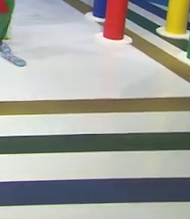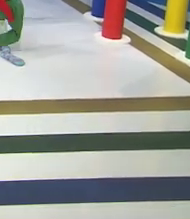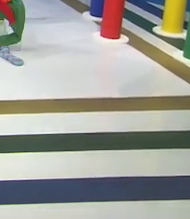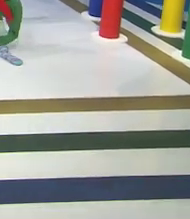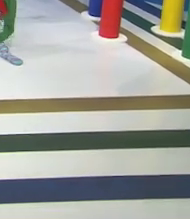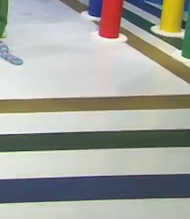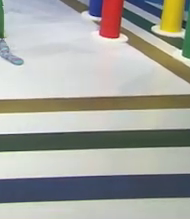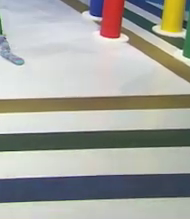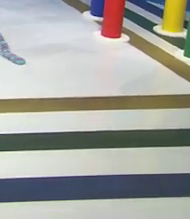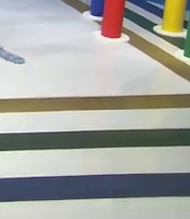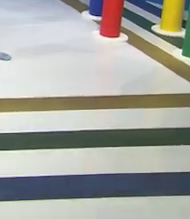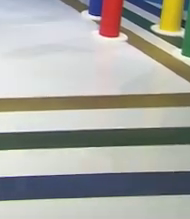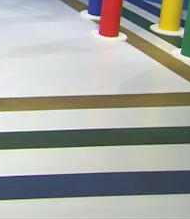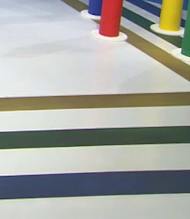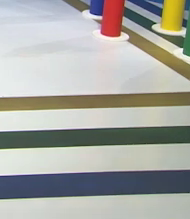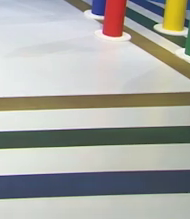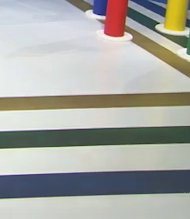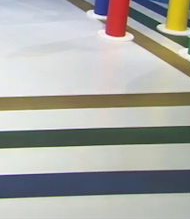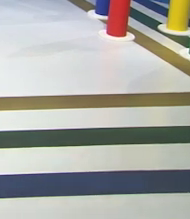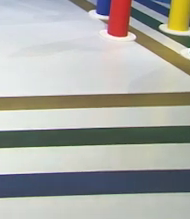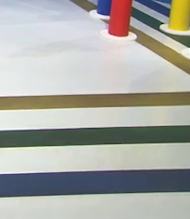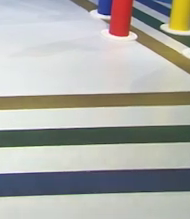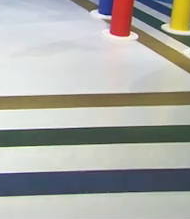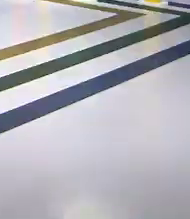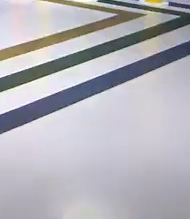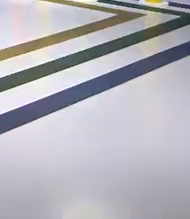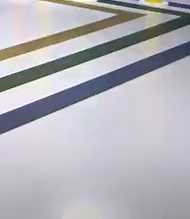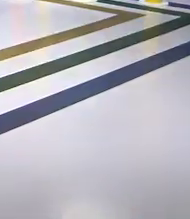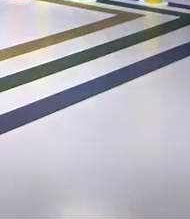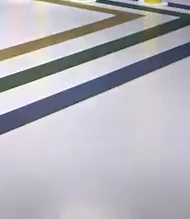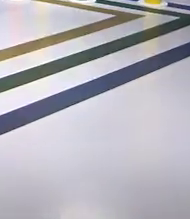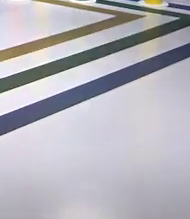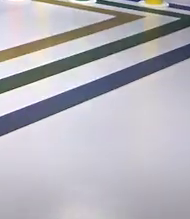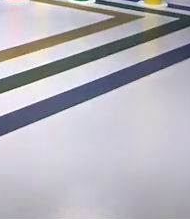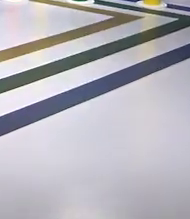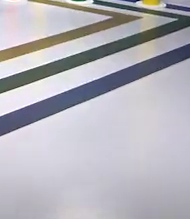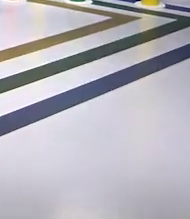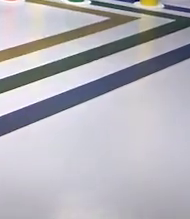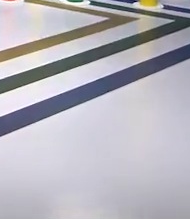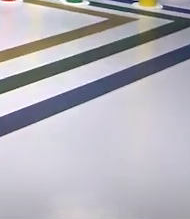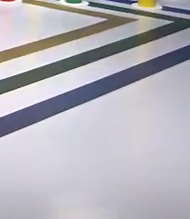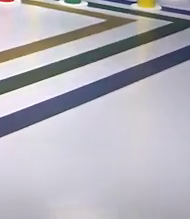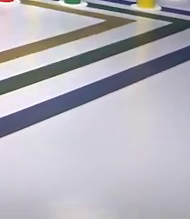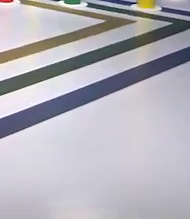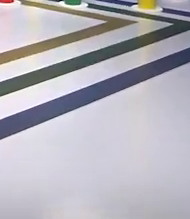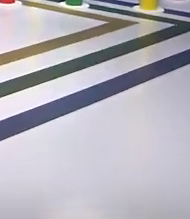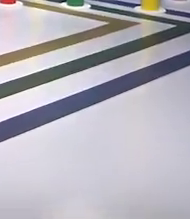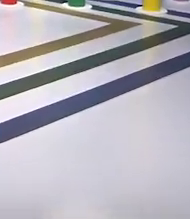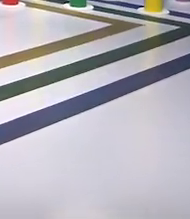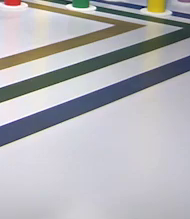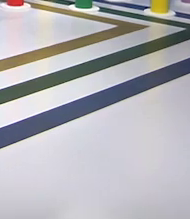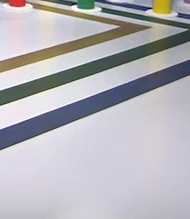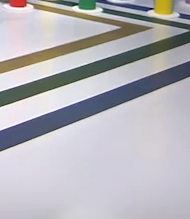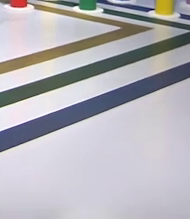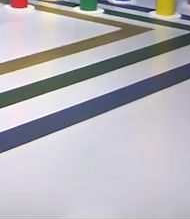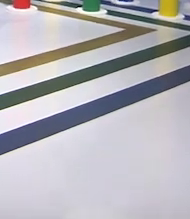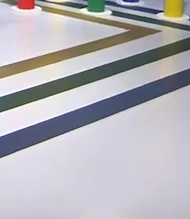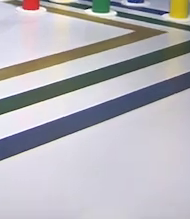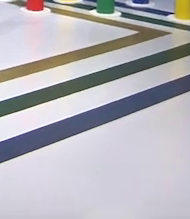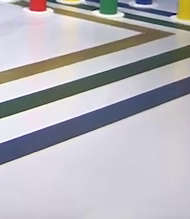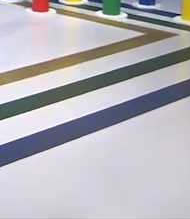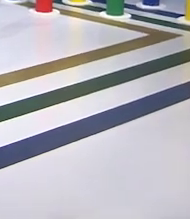muy bien y si ahora hacemos algunos movimientos por ejemplo girando a ver que gire oye